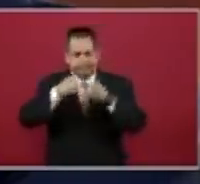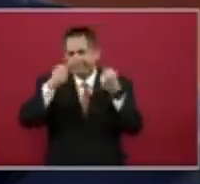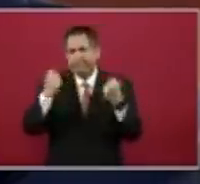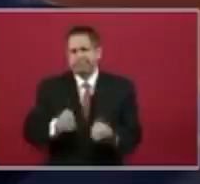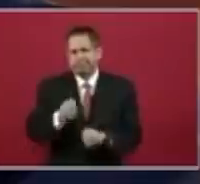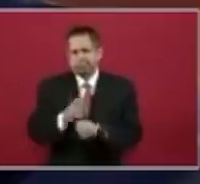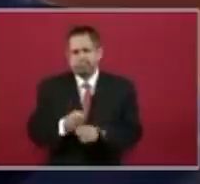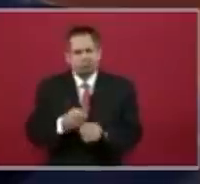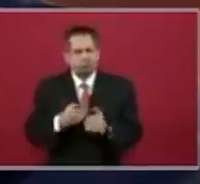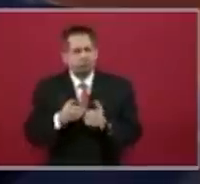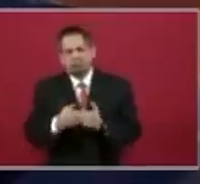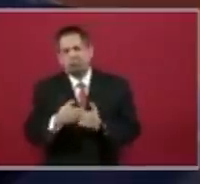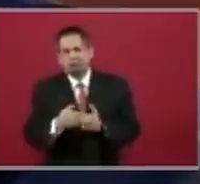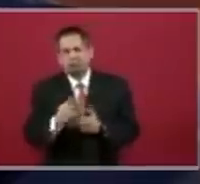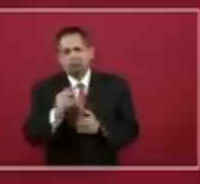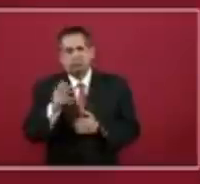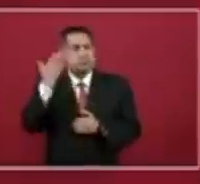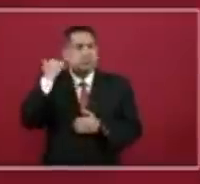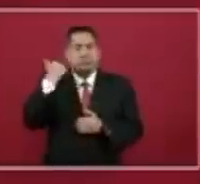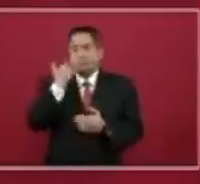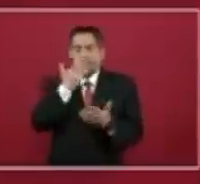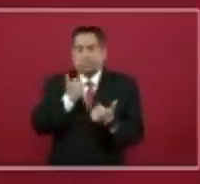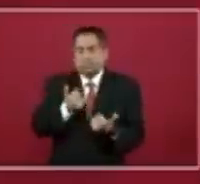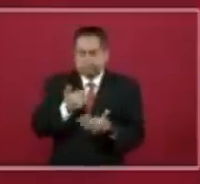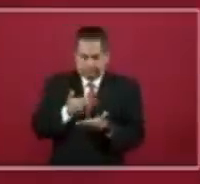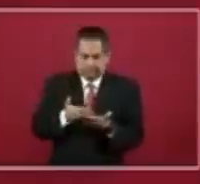seguridad que no se tenía.